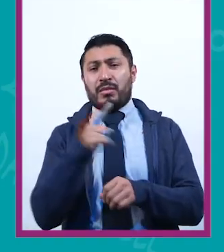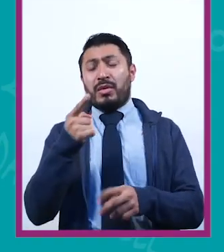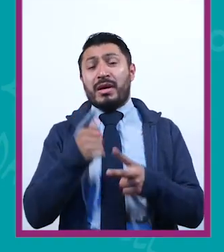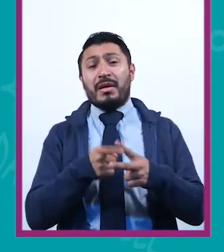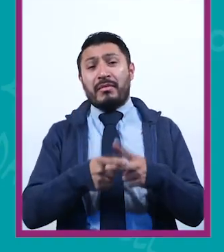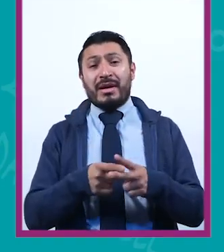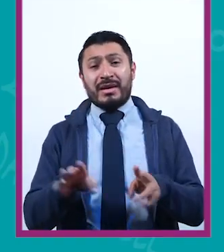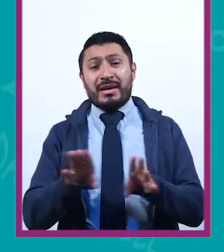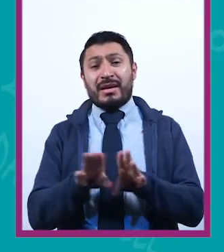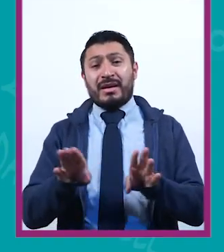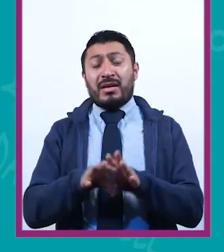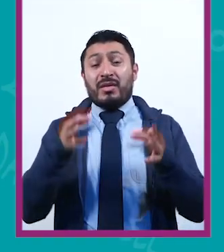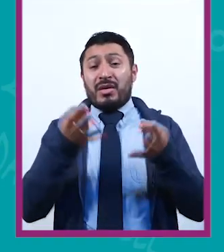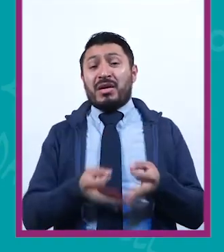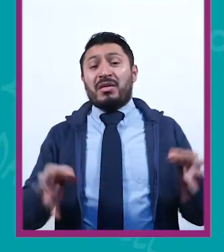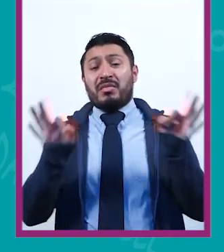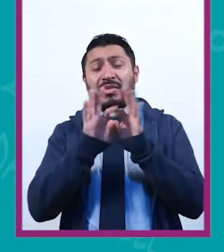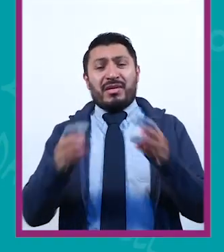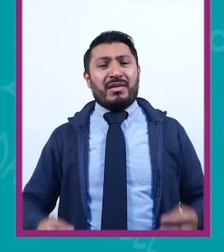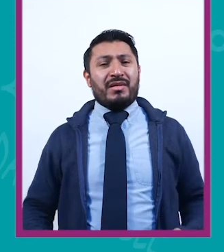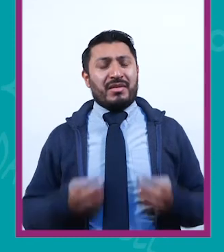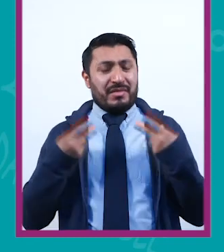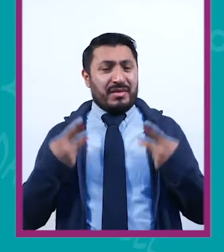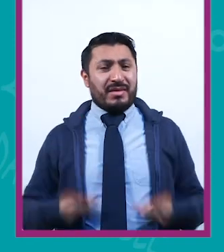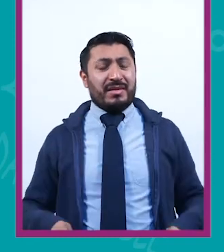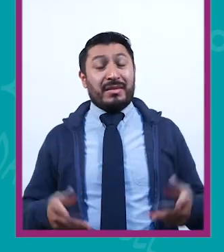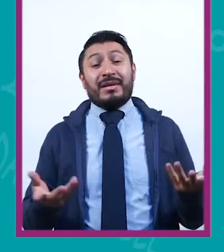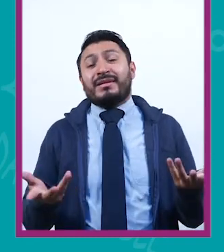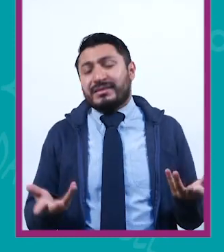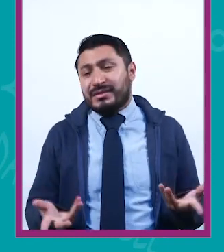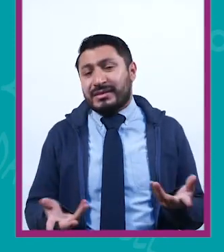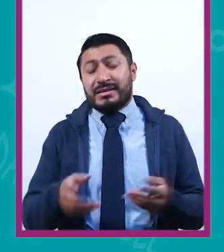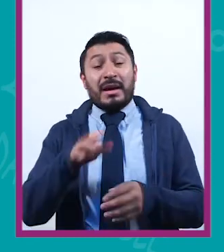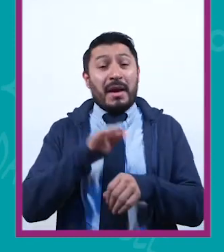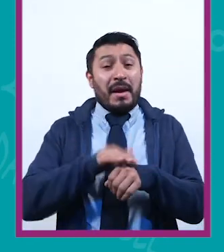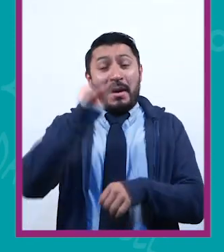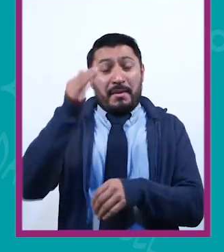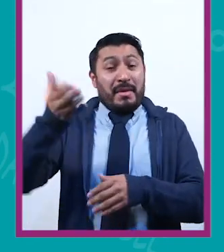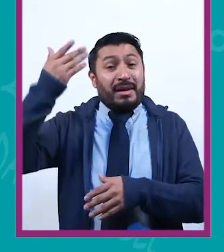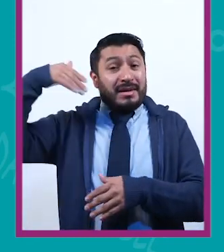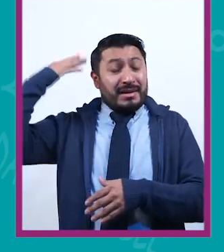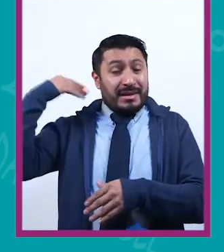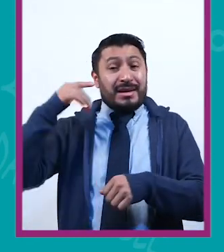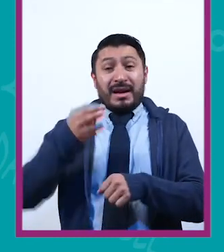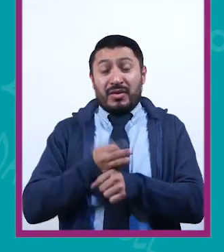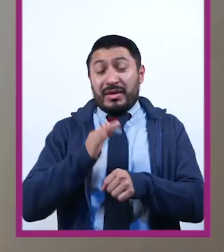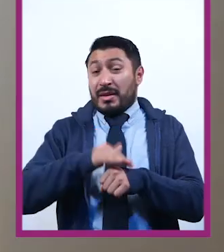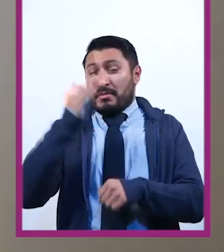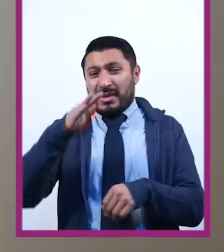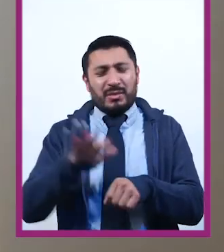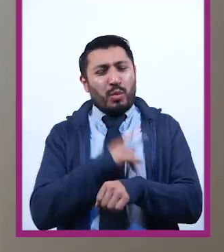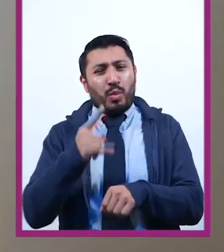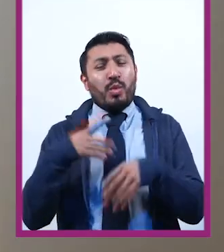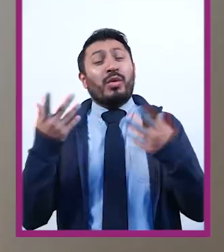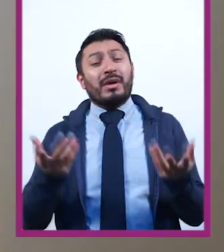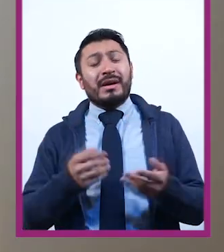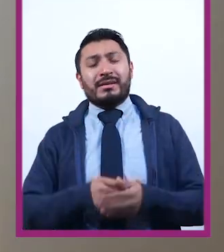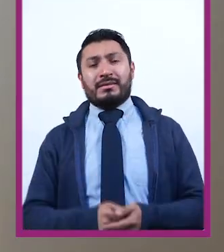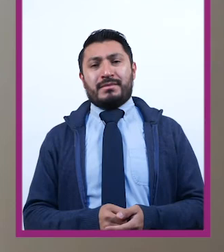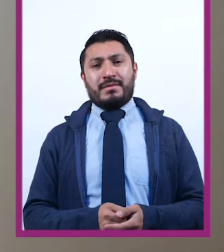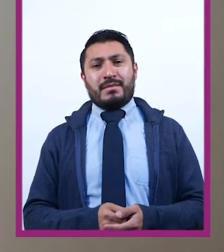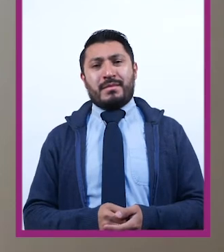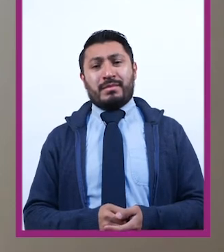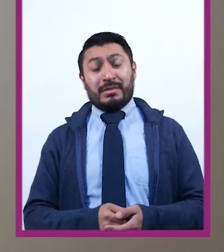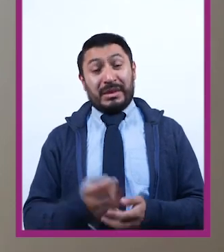¿Por qué las matemáticas son imprescindibles en la vida del ser humano, incluso más que en el pasado?